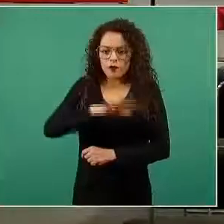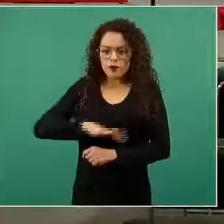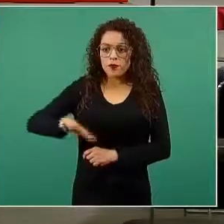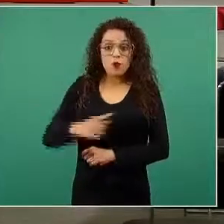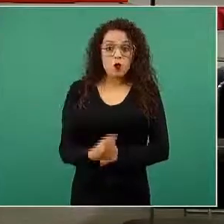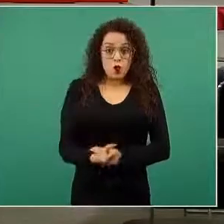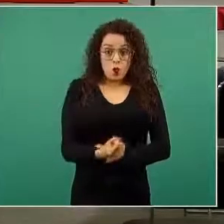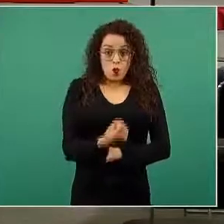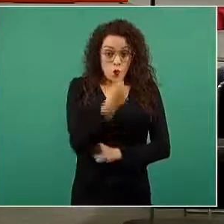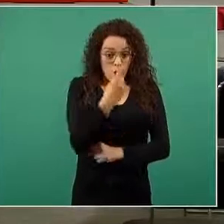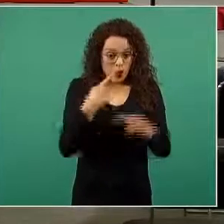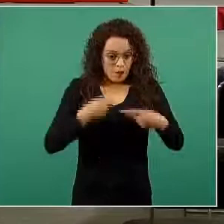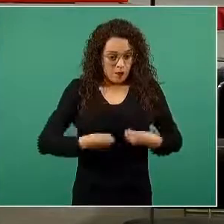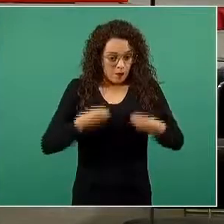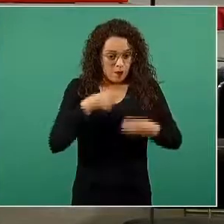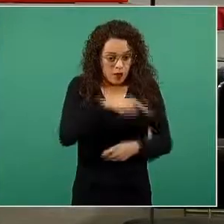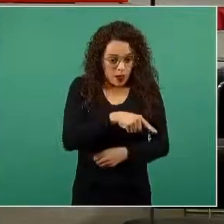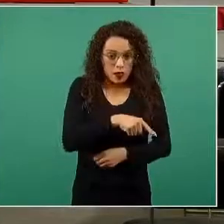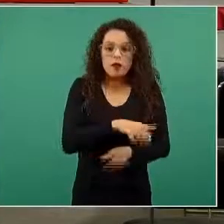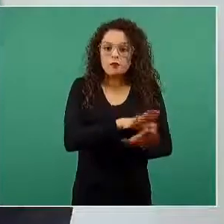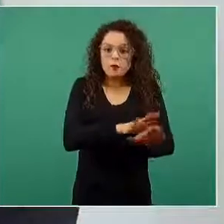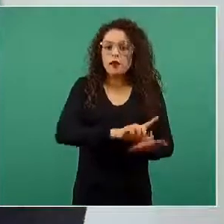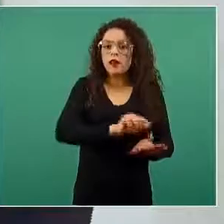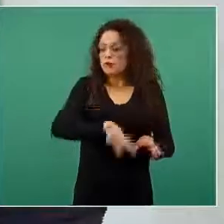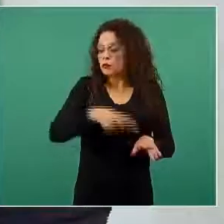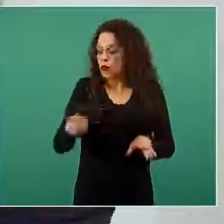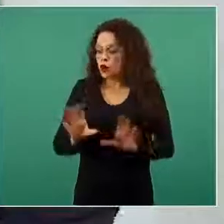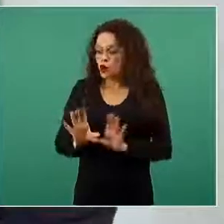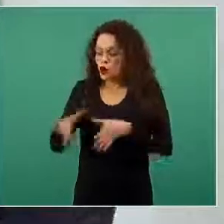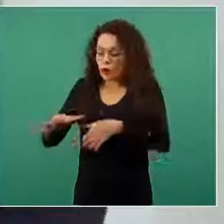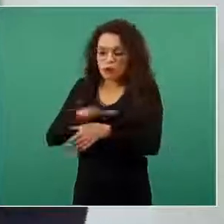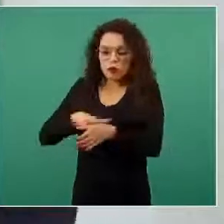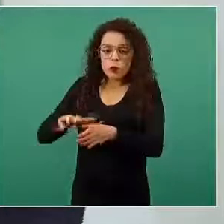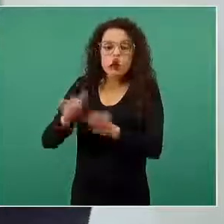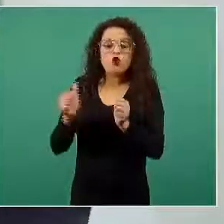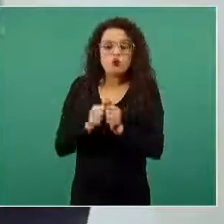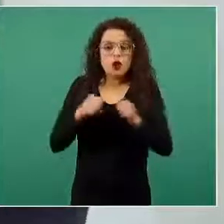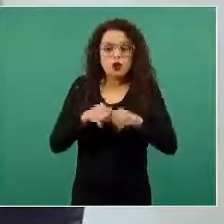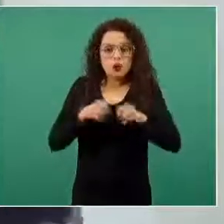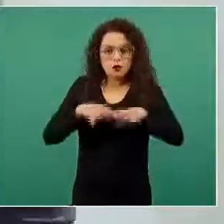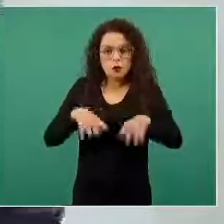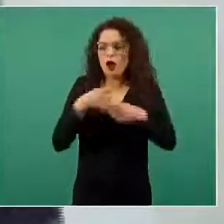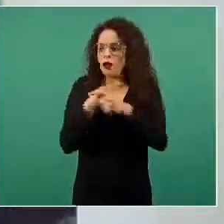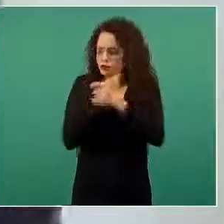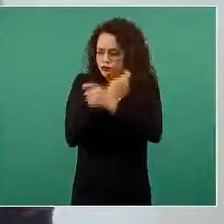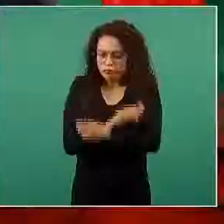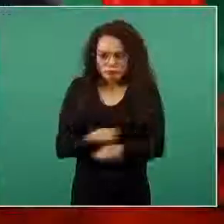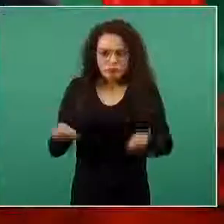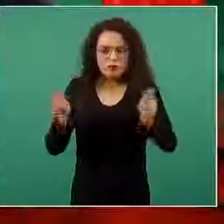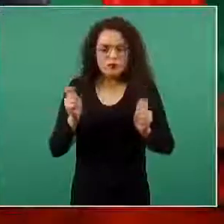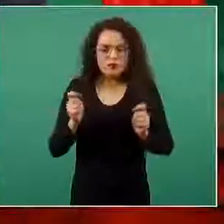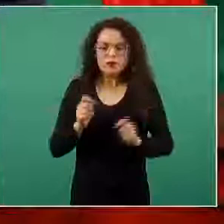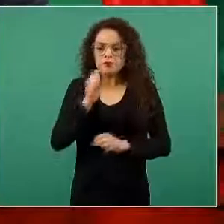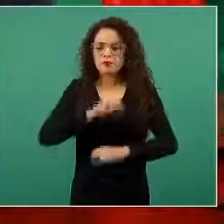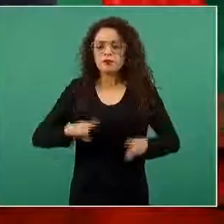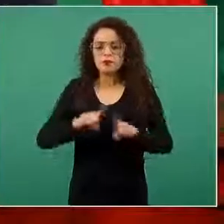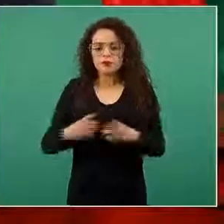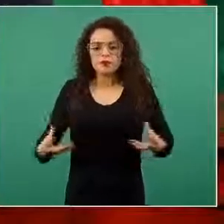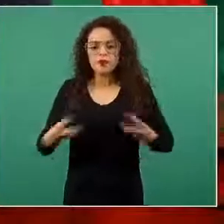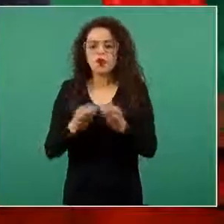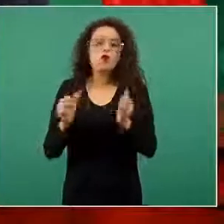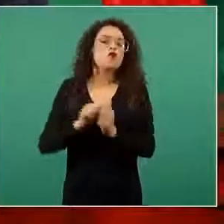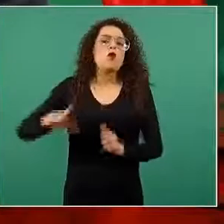1, después la comunidad, basada en una serie de información que nosotros vertimos y en conjunto con el gobierno